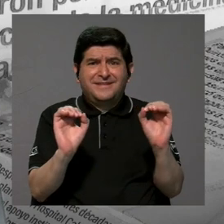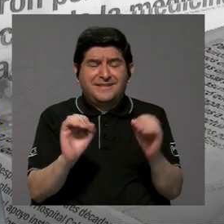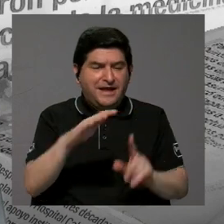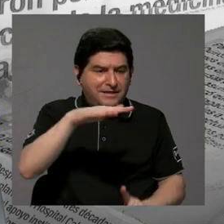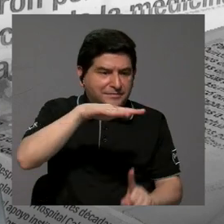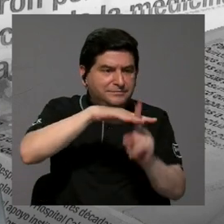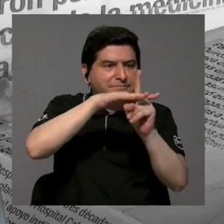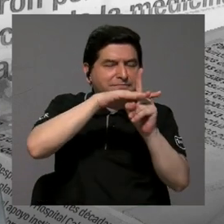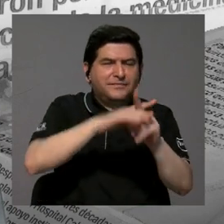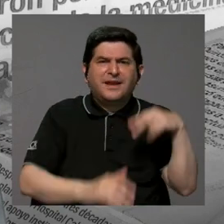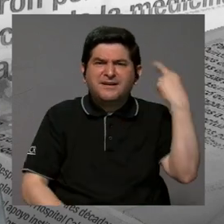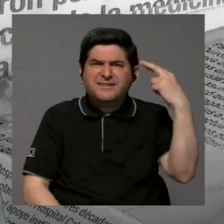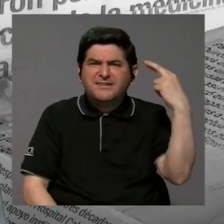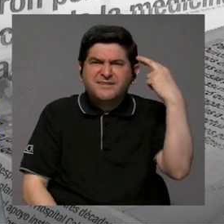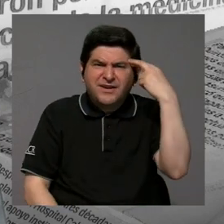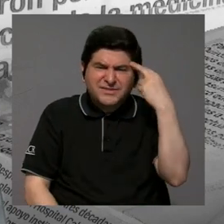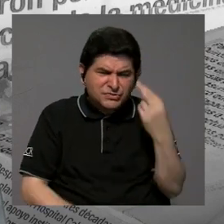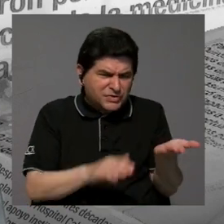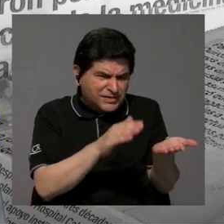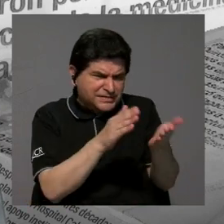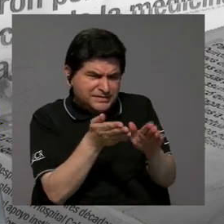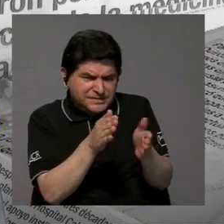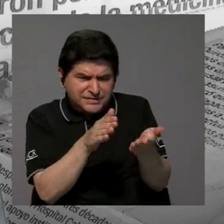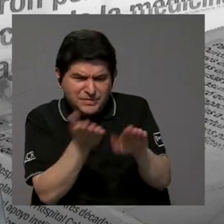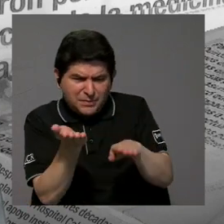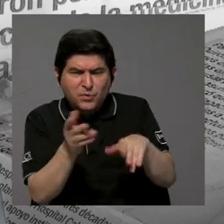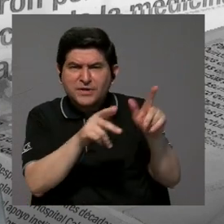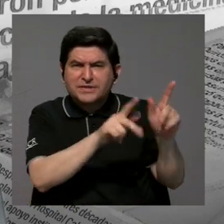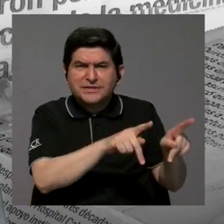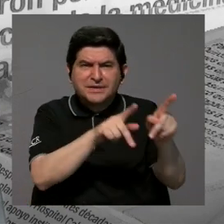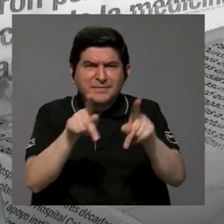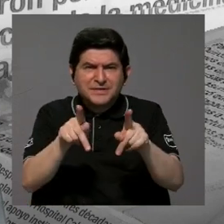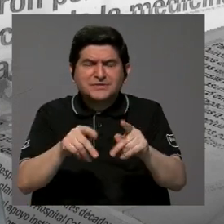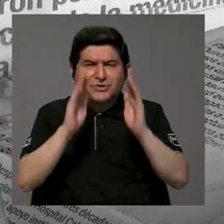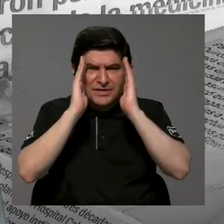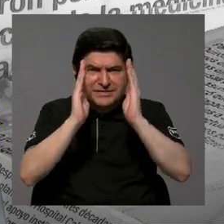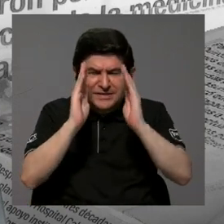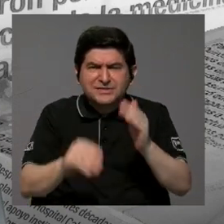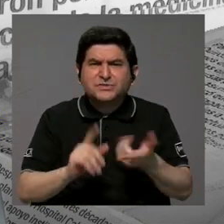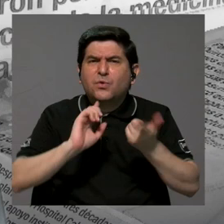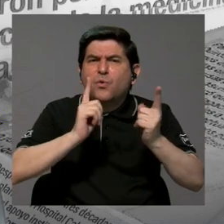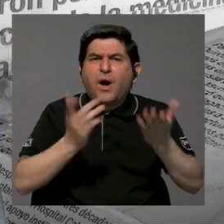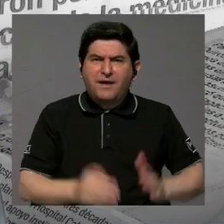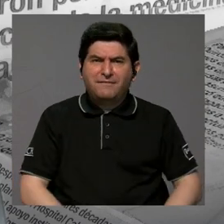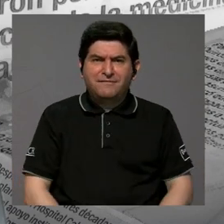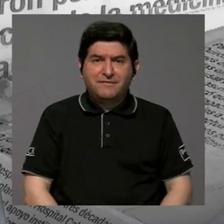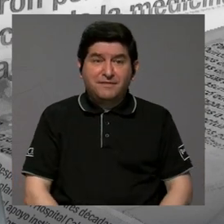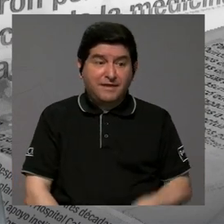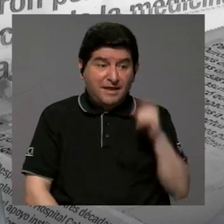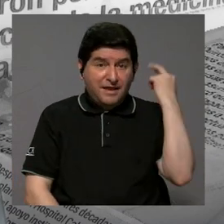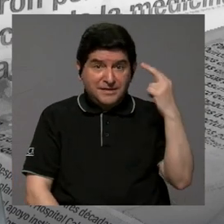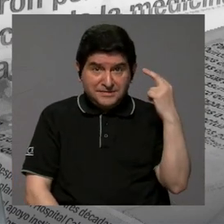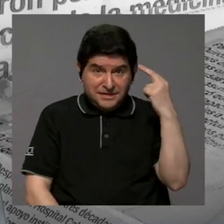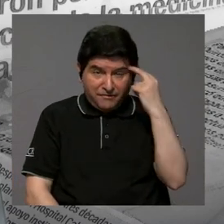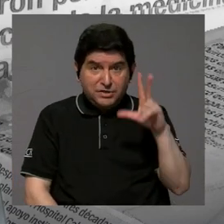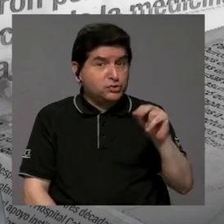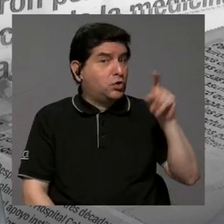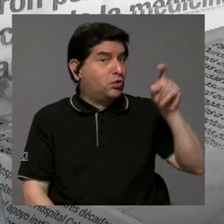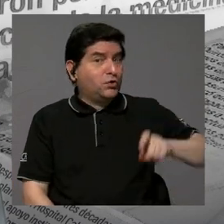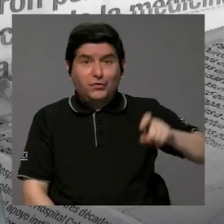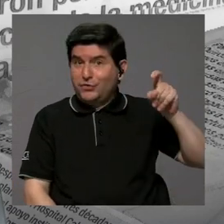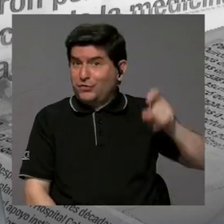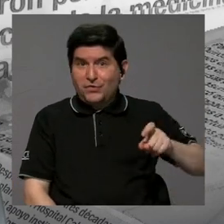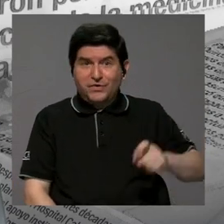no se ve cuál es la causalidad de la muerte de estos pacientes, y es que esta causalidad no